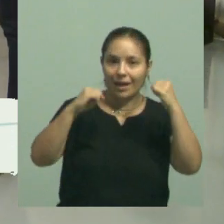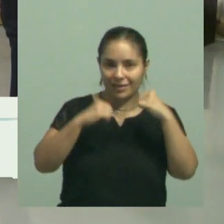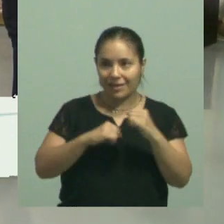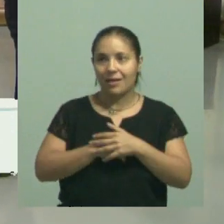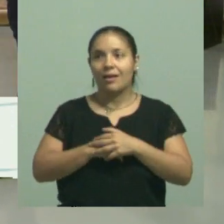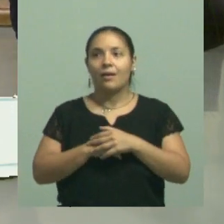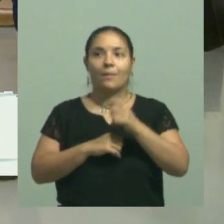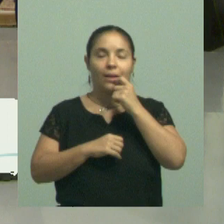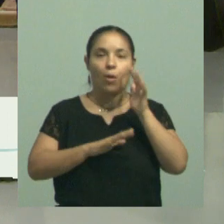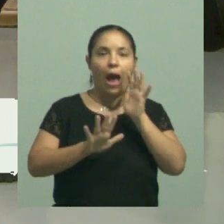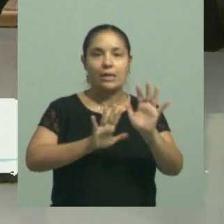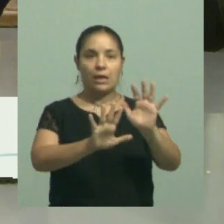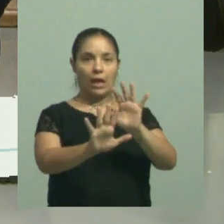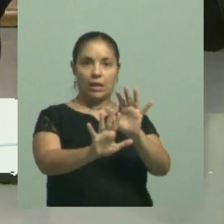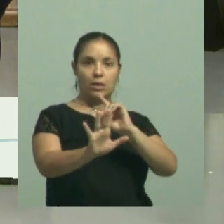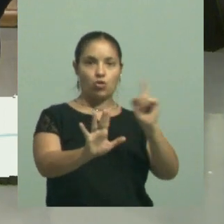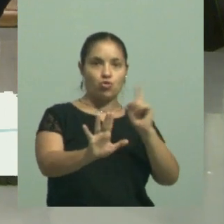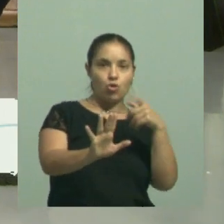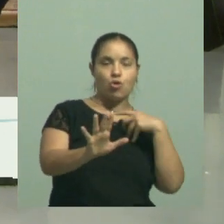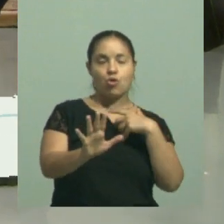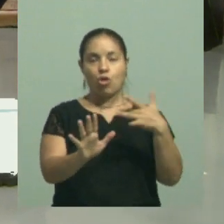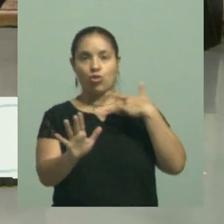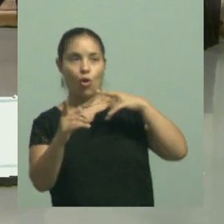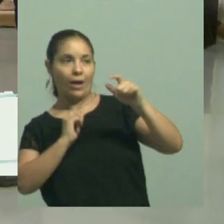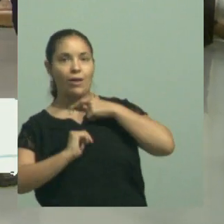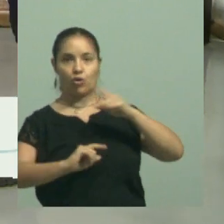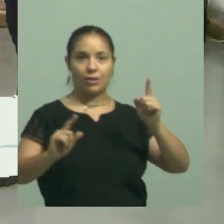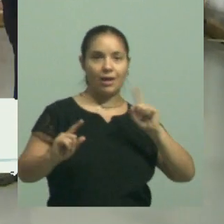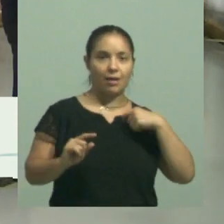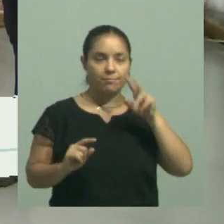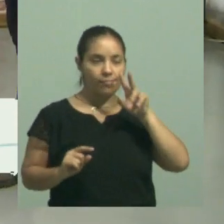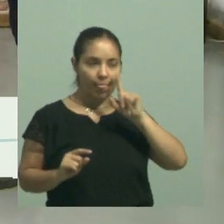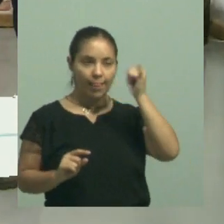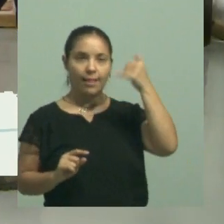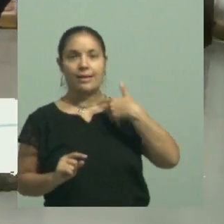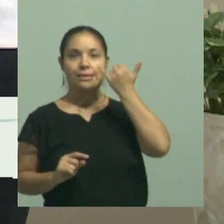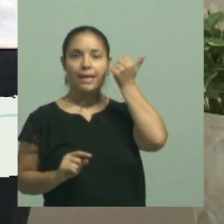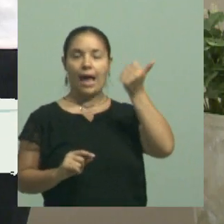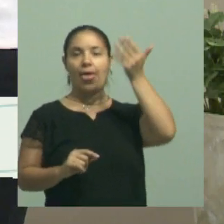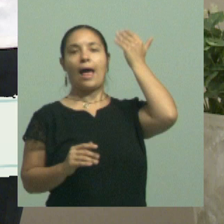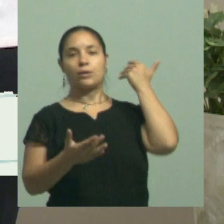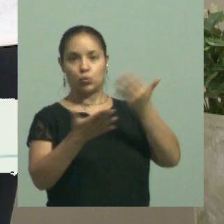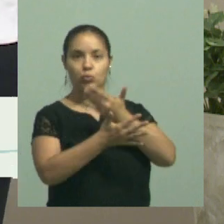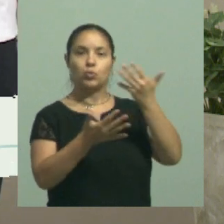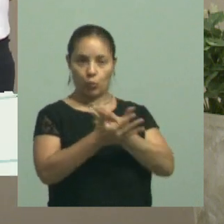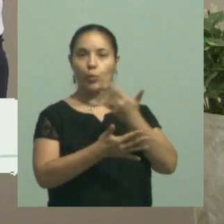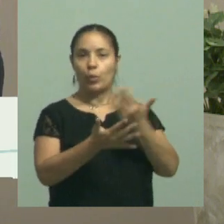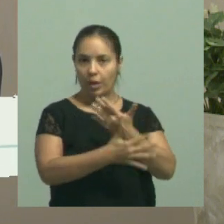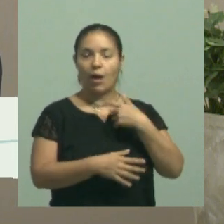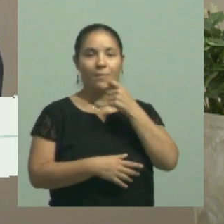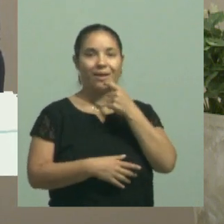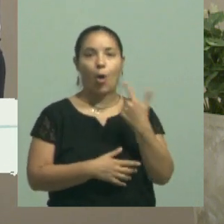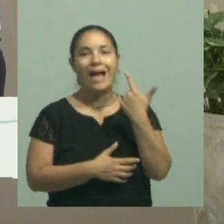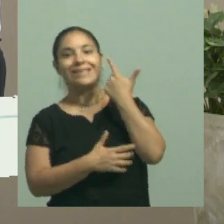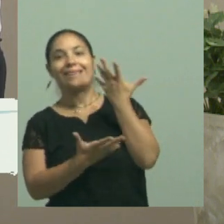a no acercarse, tiende a que no las agarres mucho. Entonces te das cuenta de que esa persona ha sufrido ya una situación donde o la han asaltado, o la han